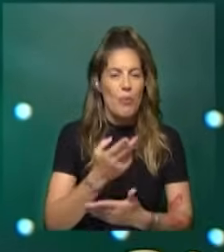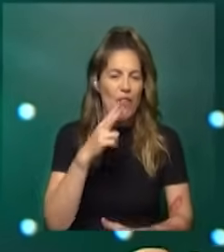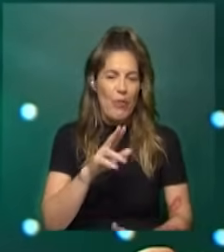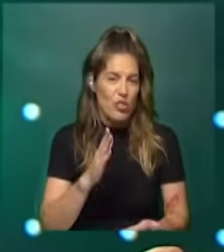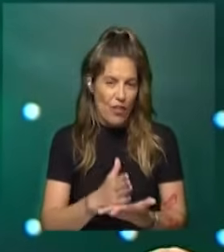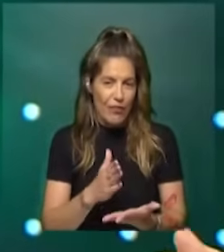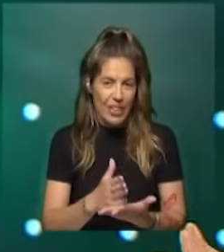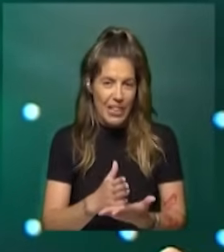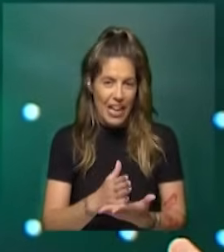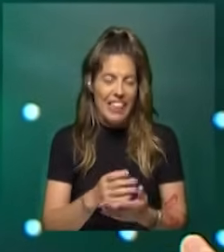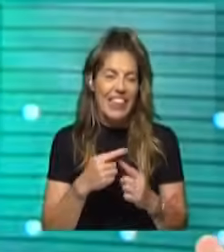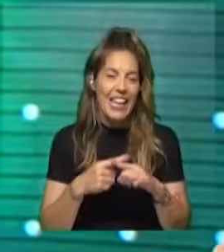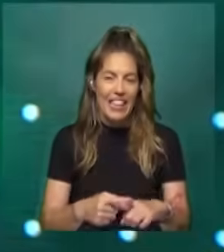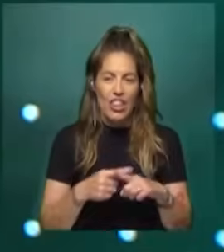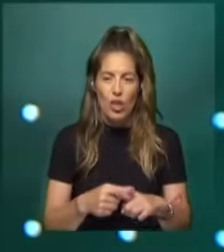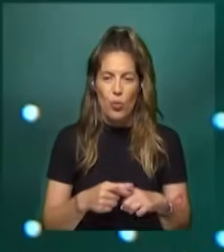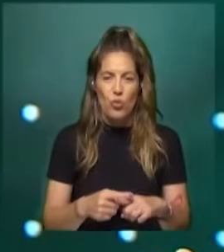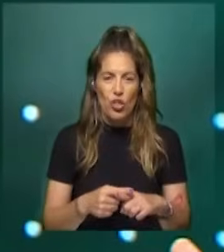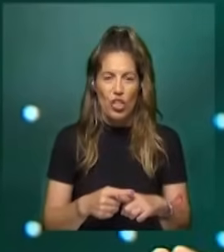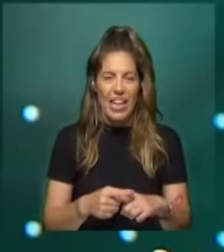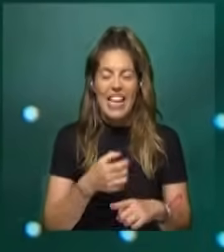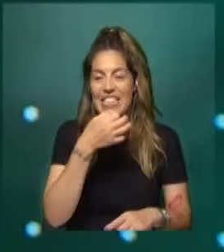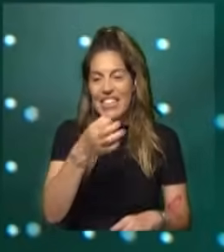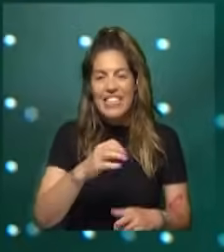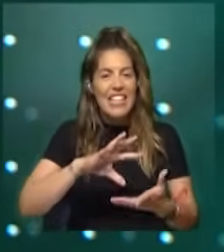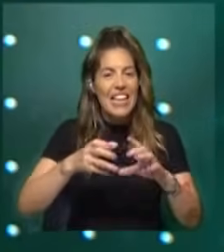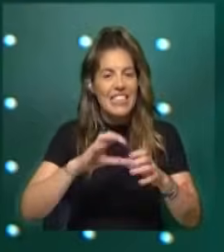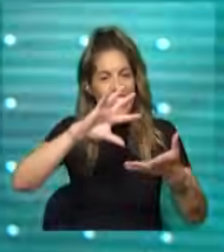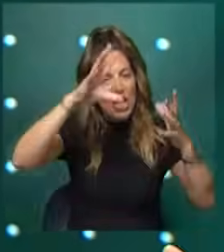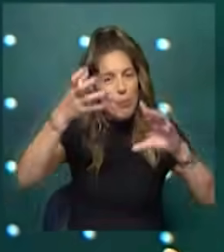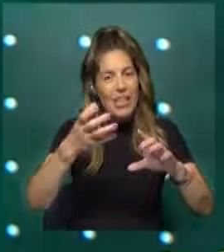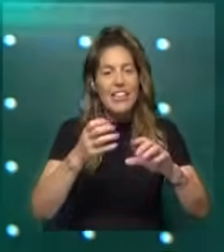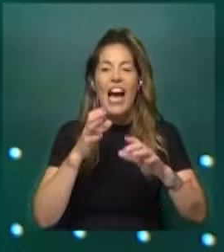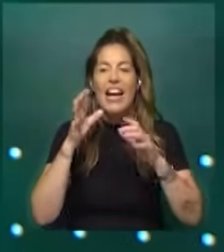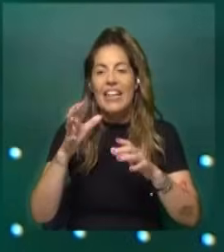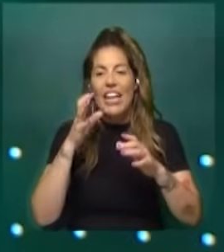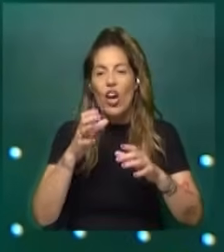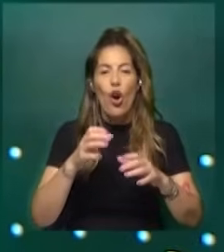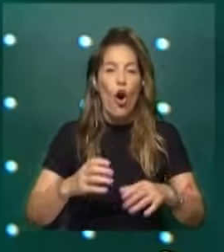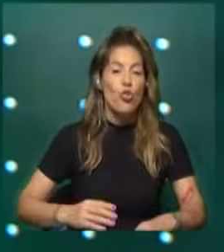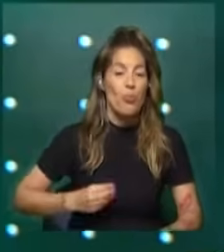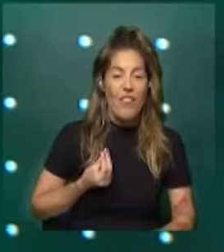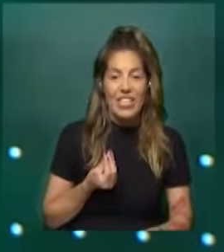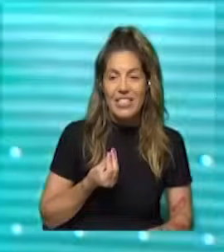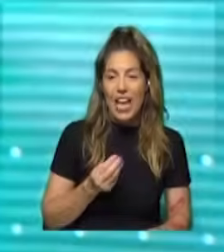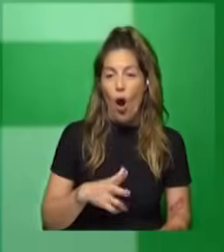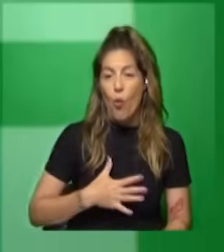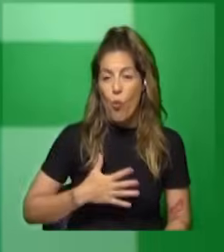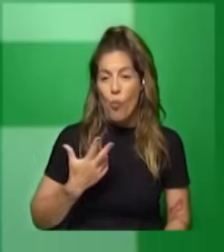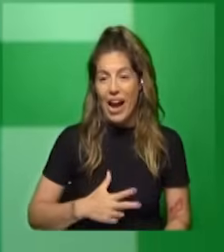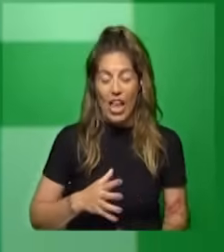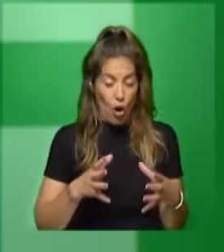final de estas discusiones. Se dice que la crisis climática pone en riesgo la supervivencia humana como